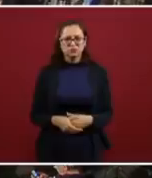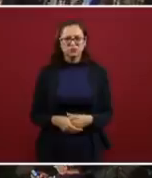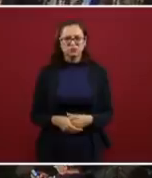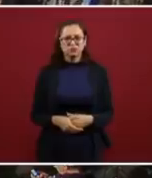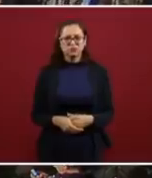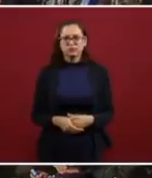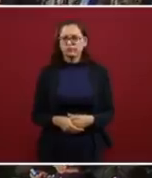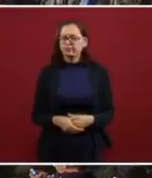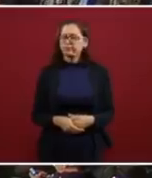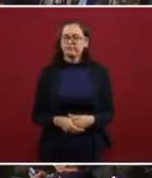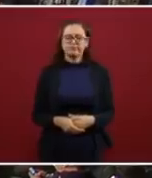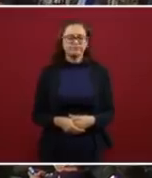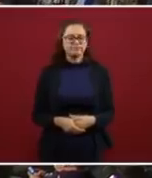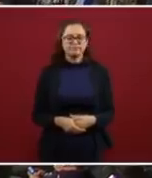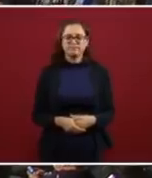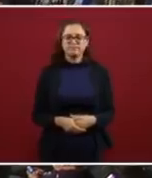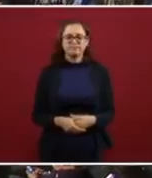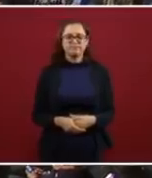Eso